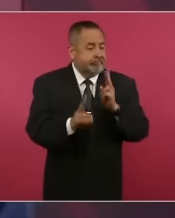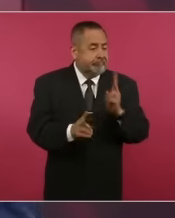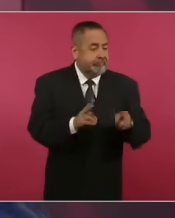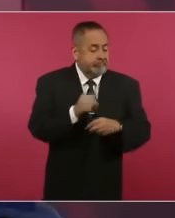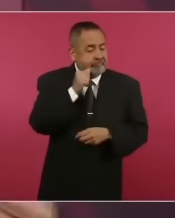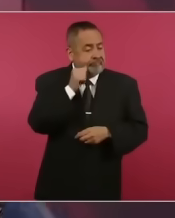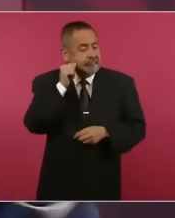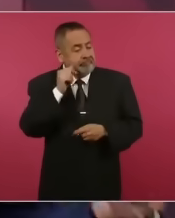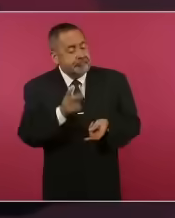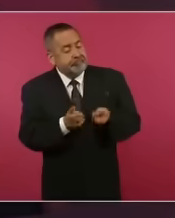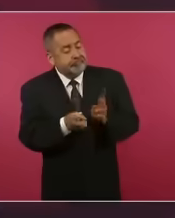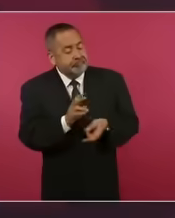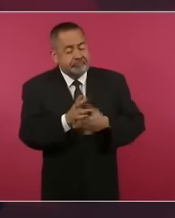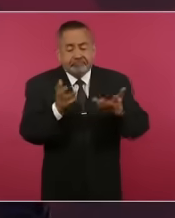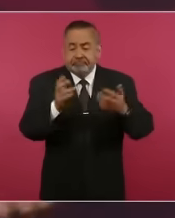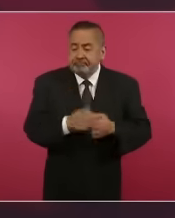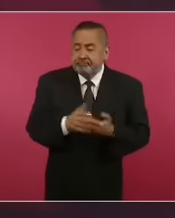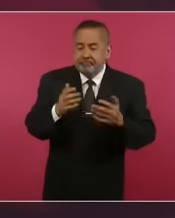No había